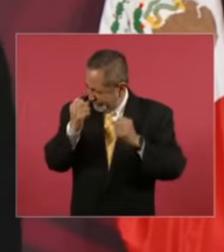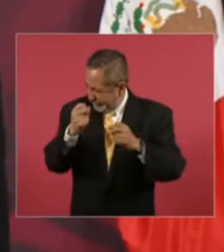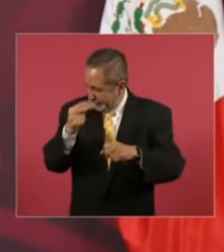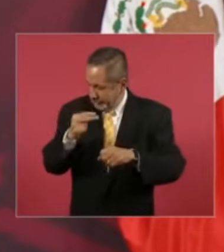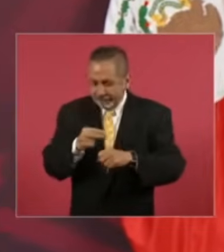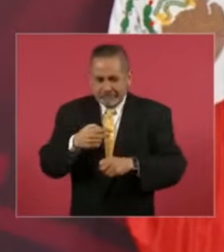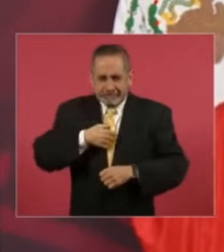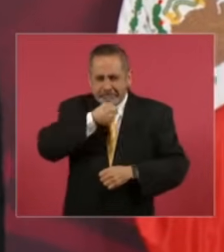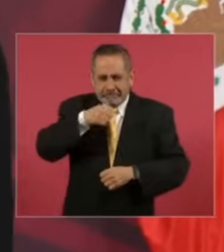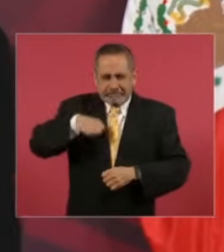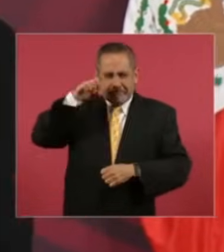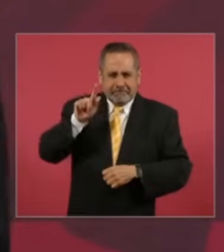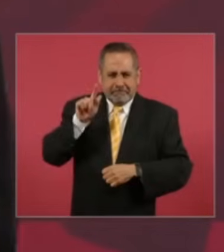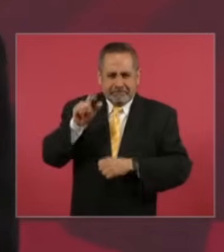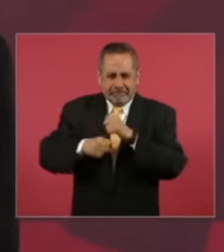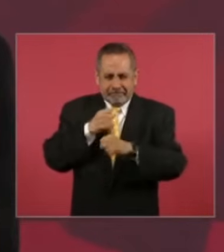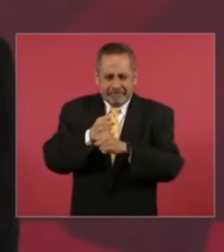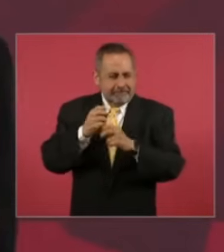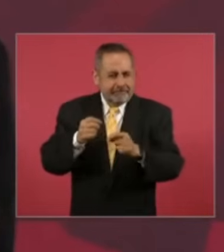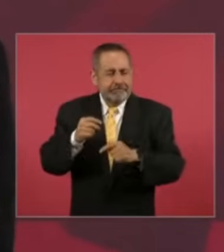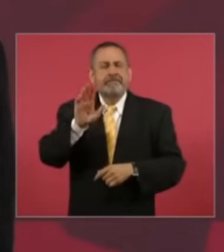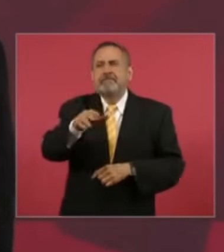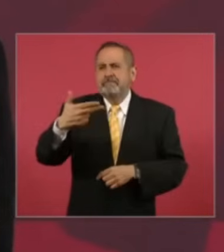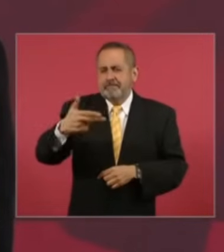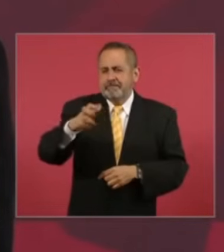los 70, no, Heriberto